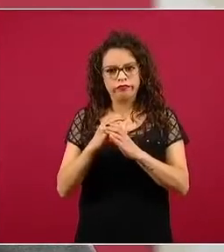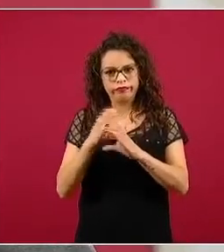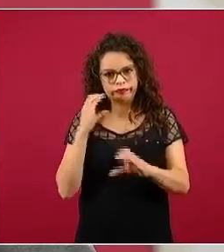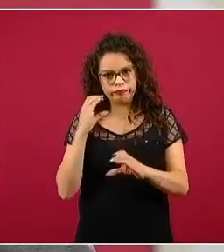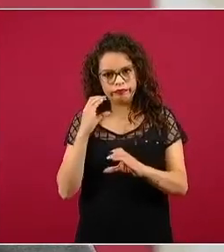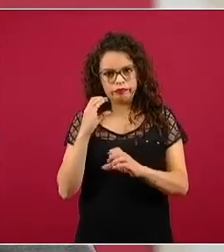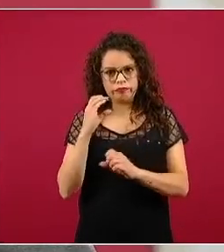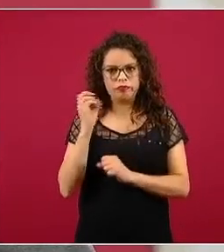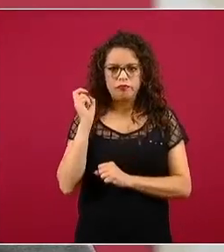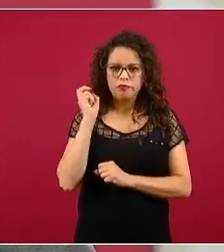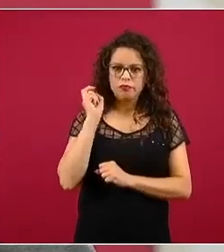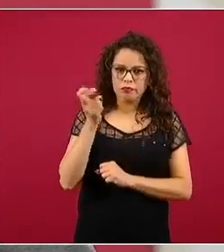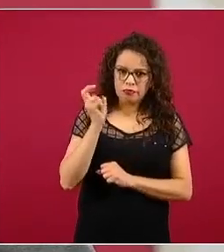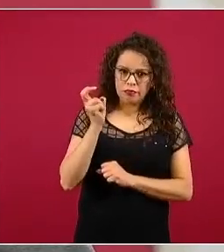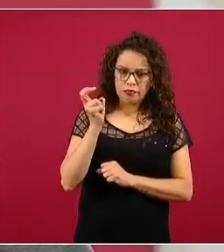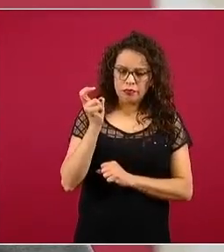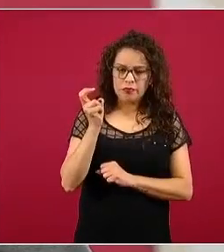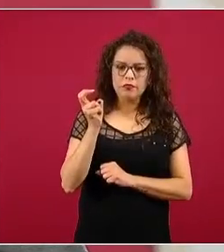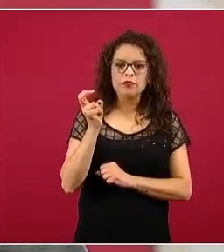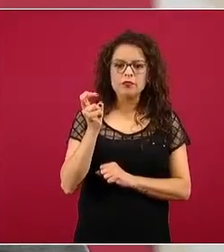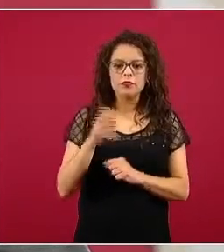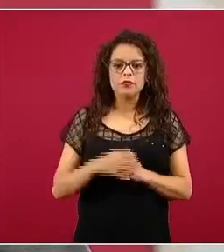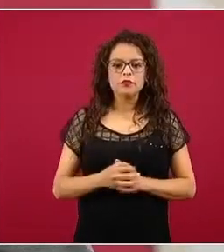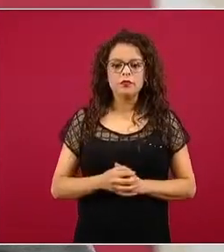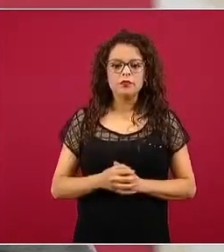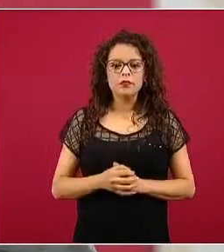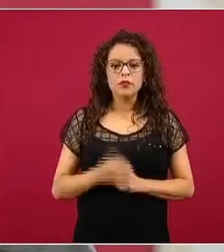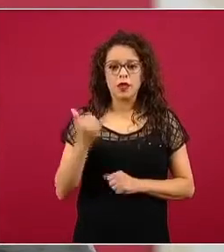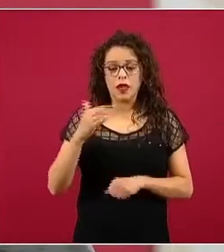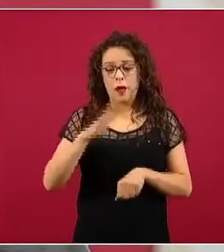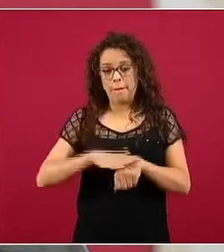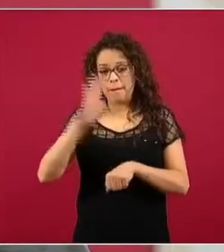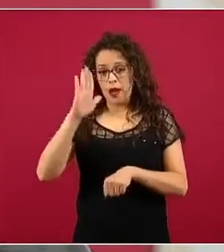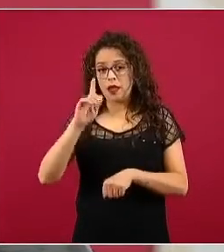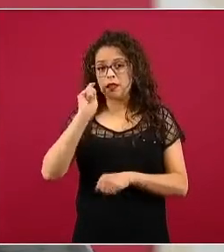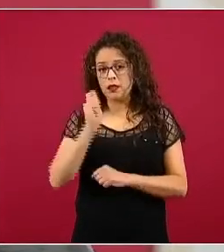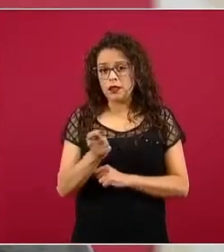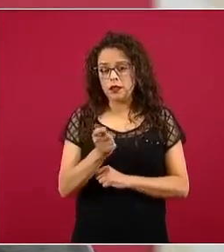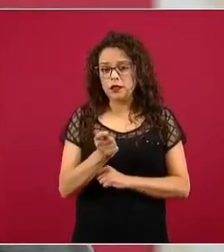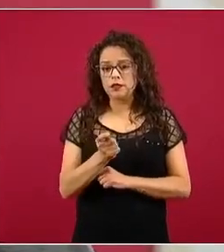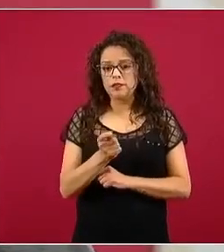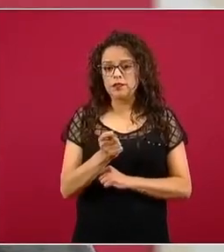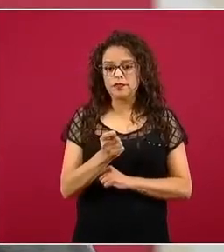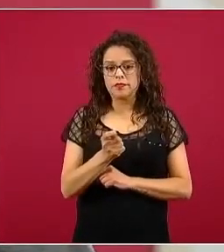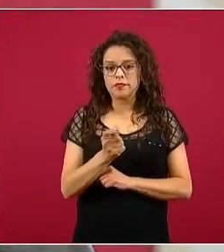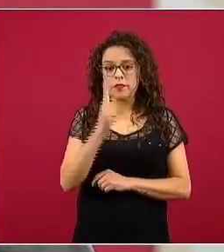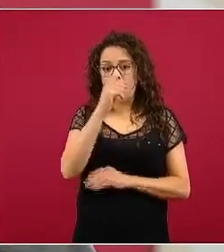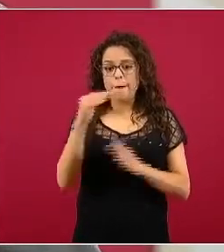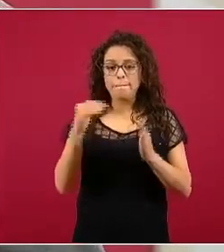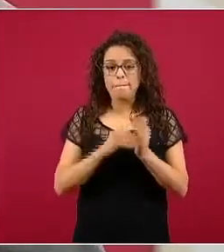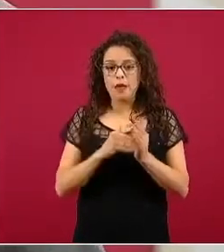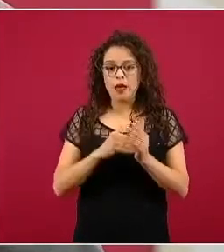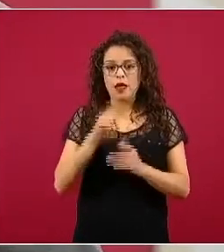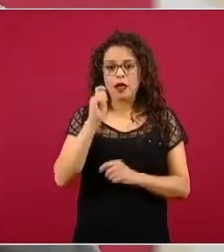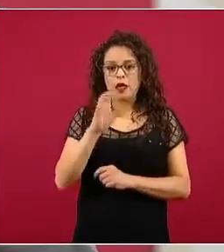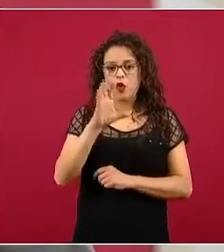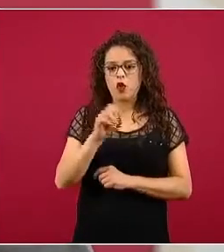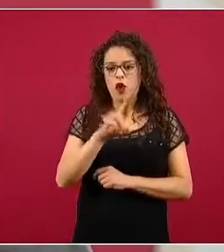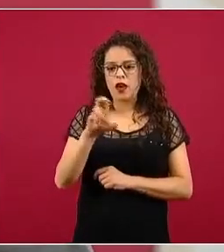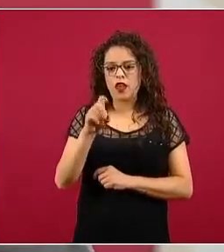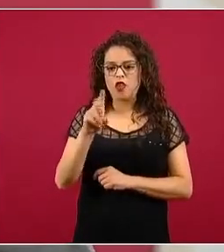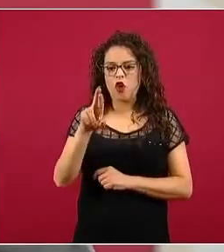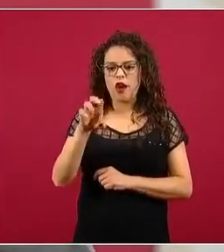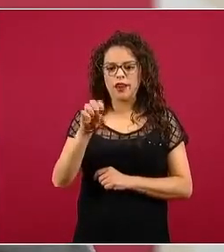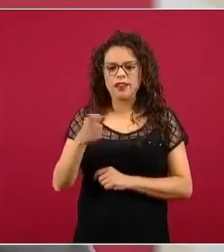operando en la ciudad en el sistema de transporte concesionado, más poco más de 1,000 unidades de lo que llamamos el sistema de corredores, que suelen ser los